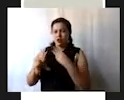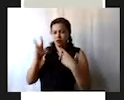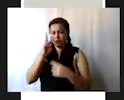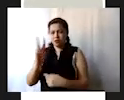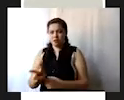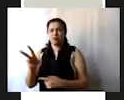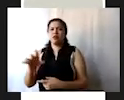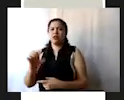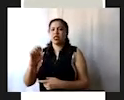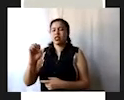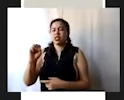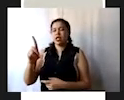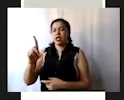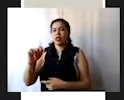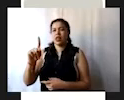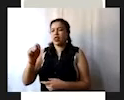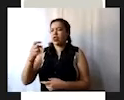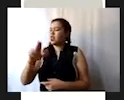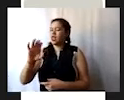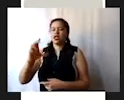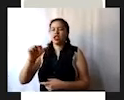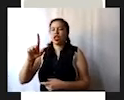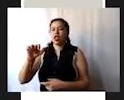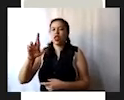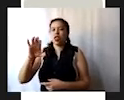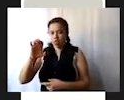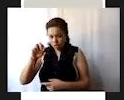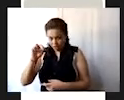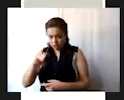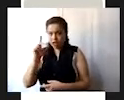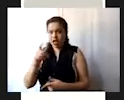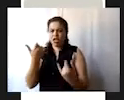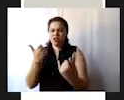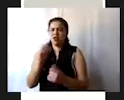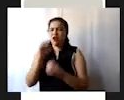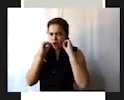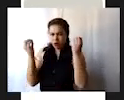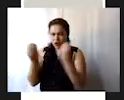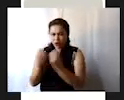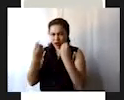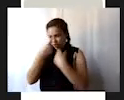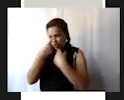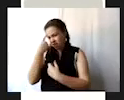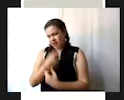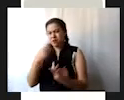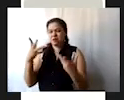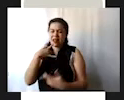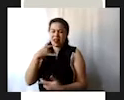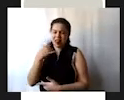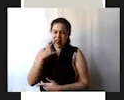en México. Hay muchas organizaciones tratando de hacer esfuerzos particulares por